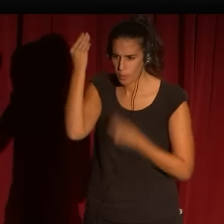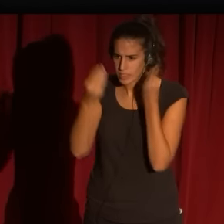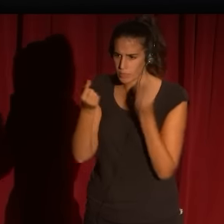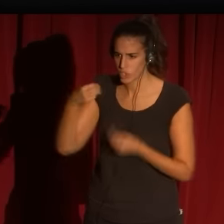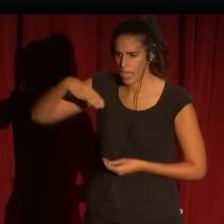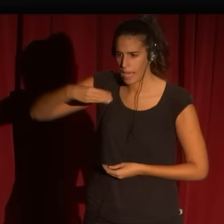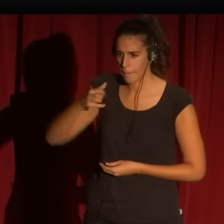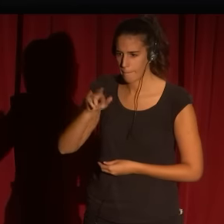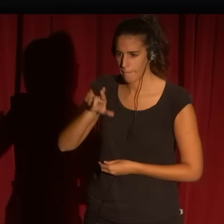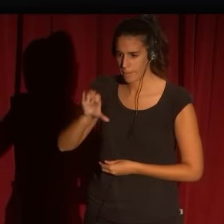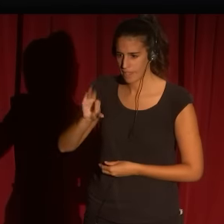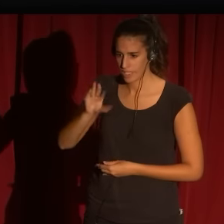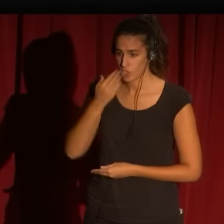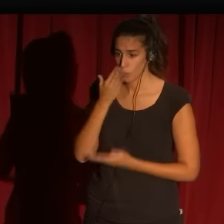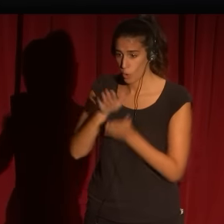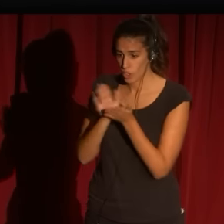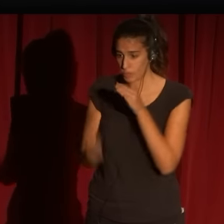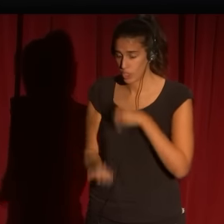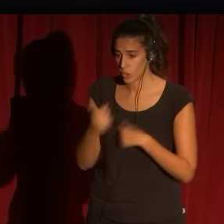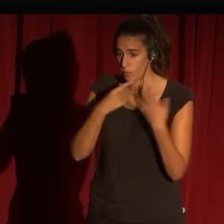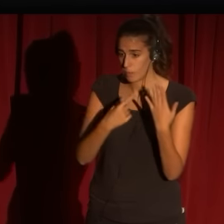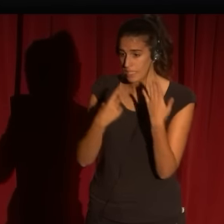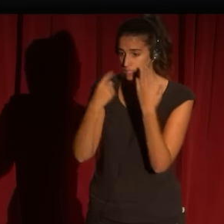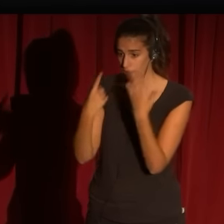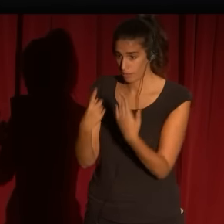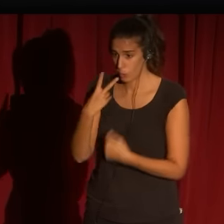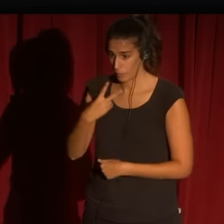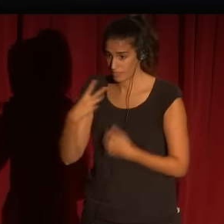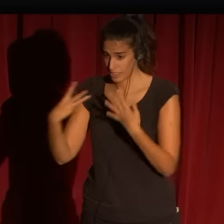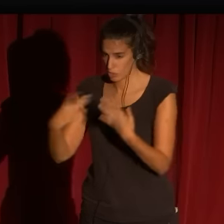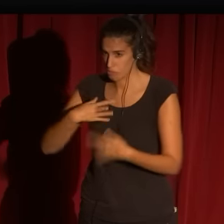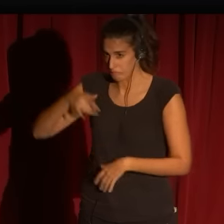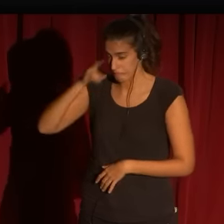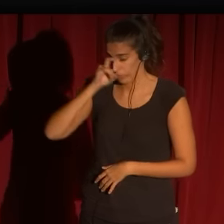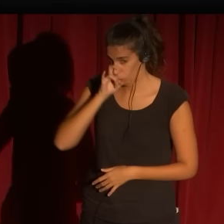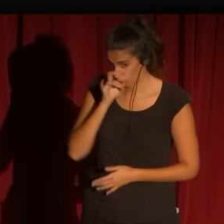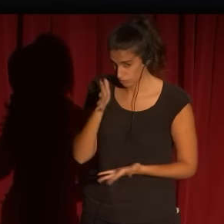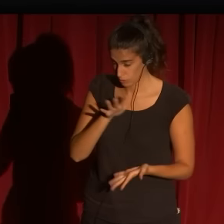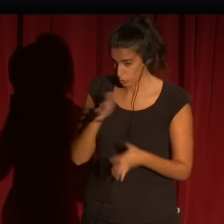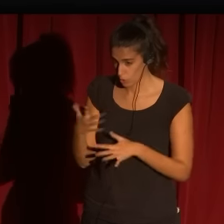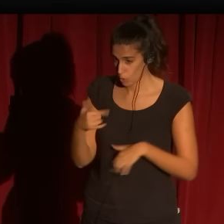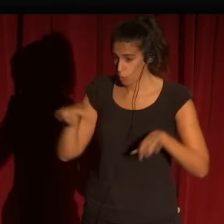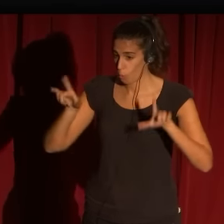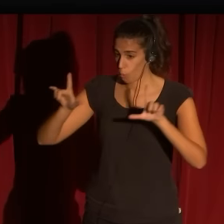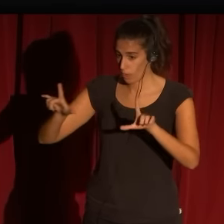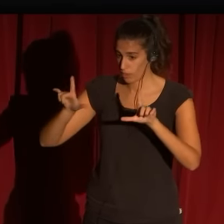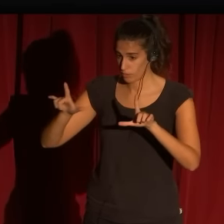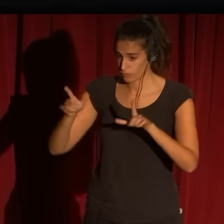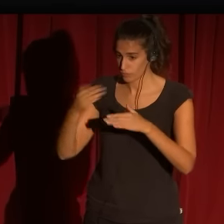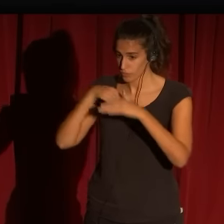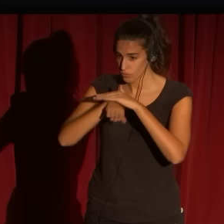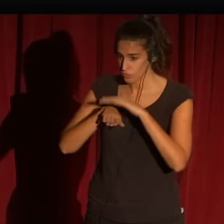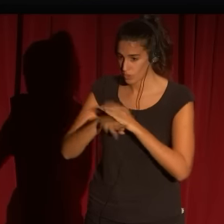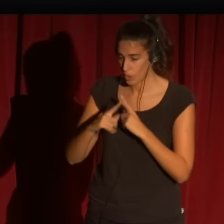Países Bajos Bueno hay un un inventario 1628 creo recordar de un cuadro que aparece en una colección en